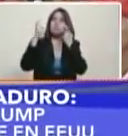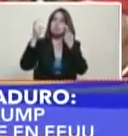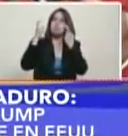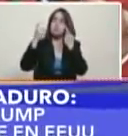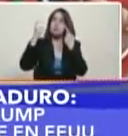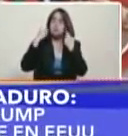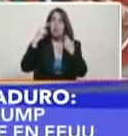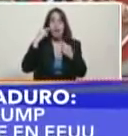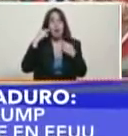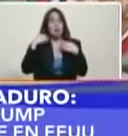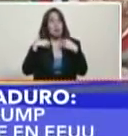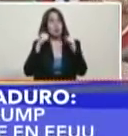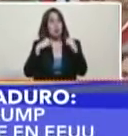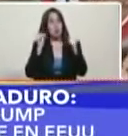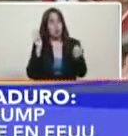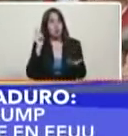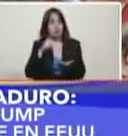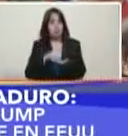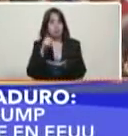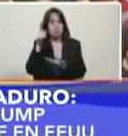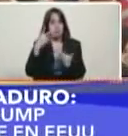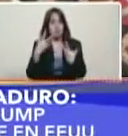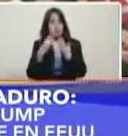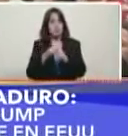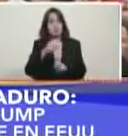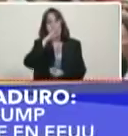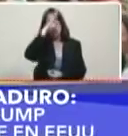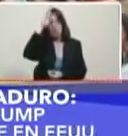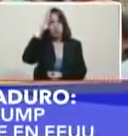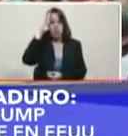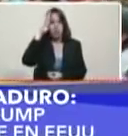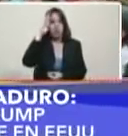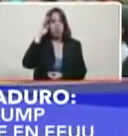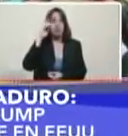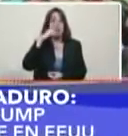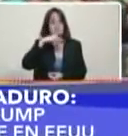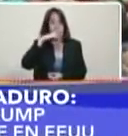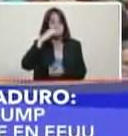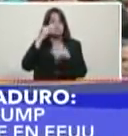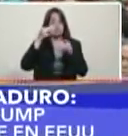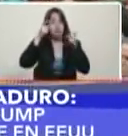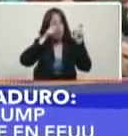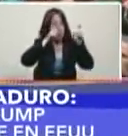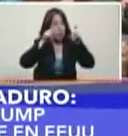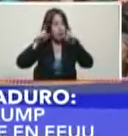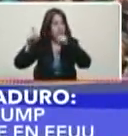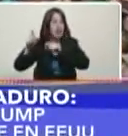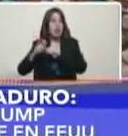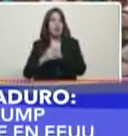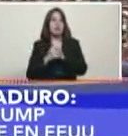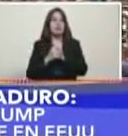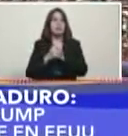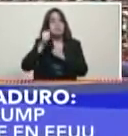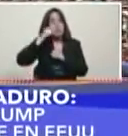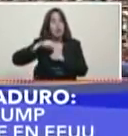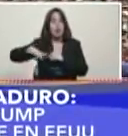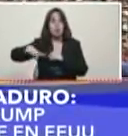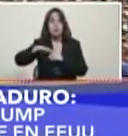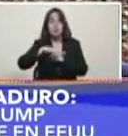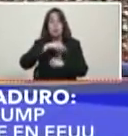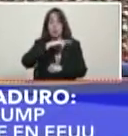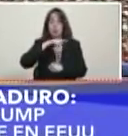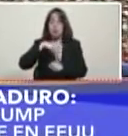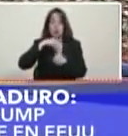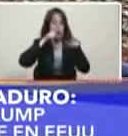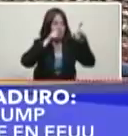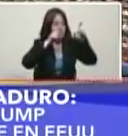Aristóbulo Isturi, lo vi, compañero Diosdado Cabello, tremendas palabras de orientación al pueblo. Nosotros vamos a